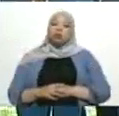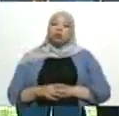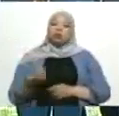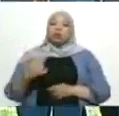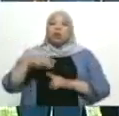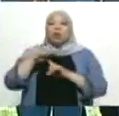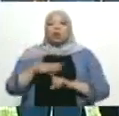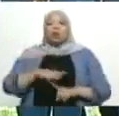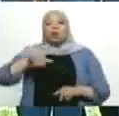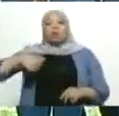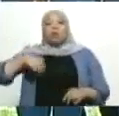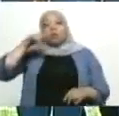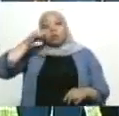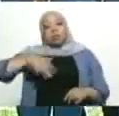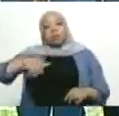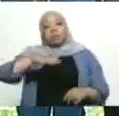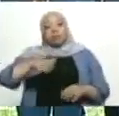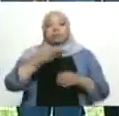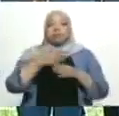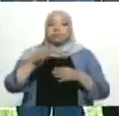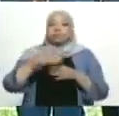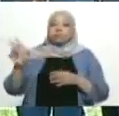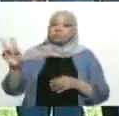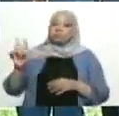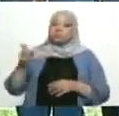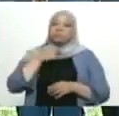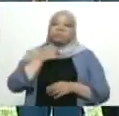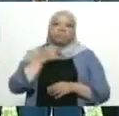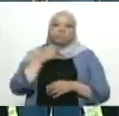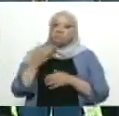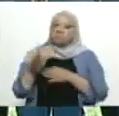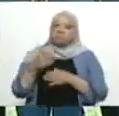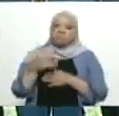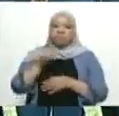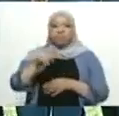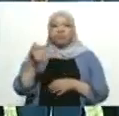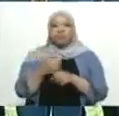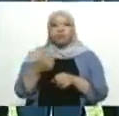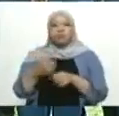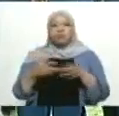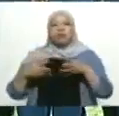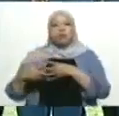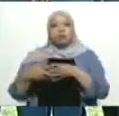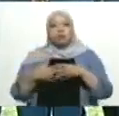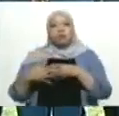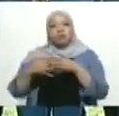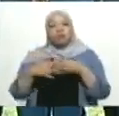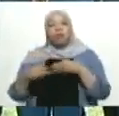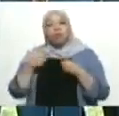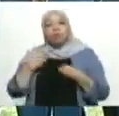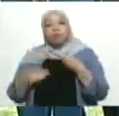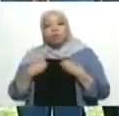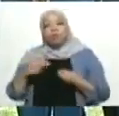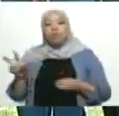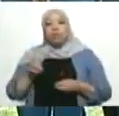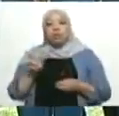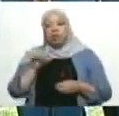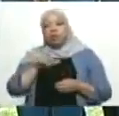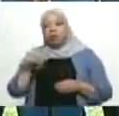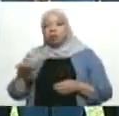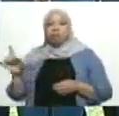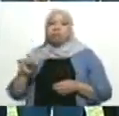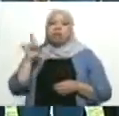ahogar a este pueblo. A ellos no les importan los venezolanos. Cuando hablaba el presidente de Estados Unidos, estoy preocupado por los venezolanos, eso